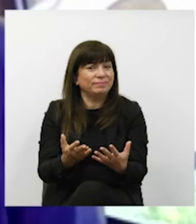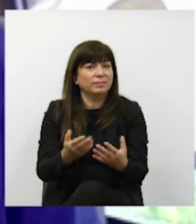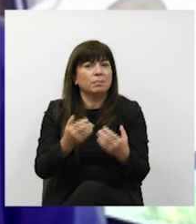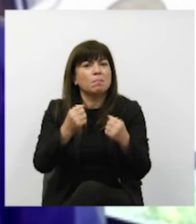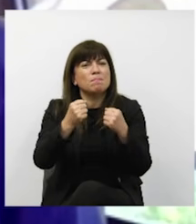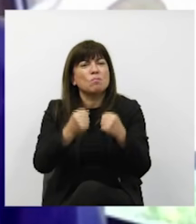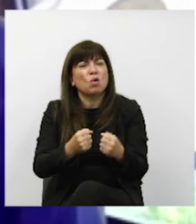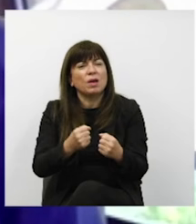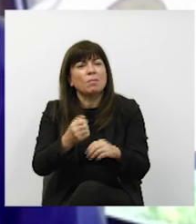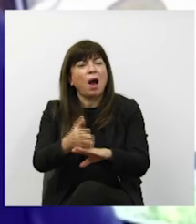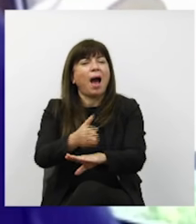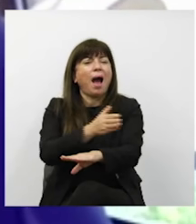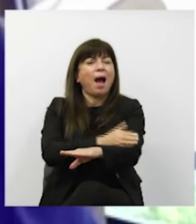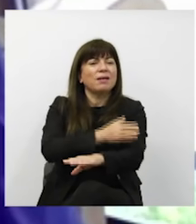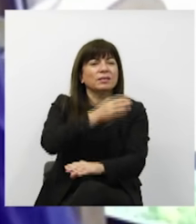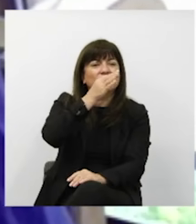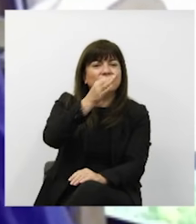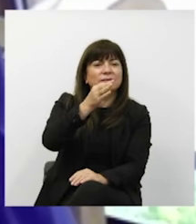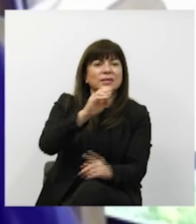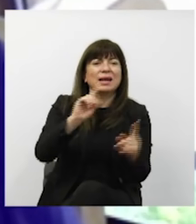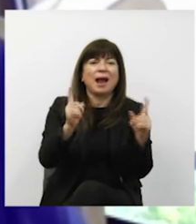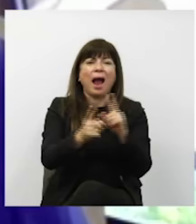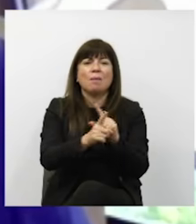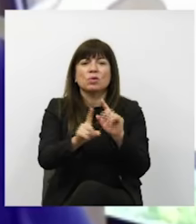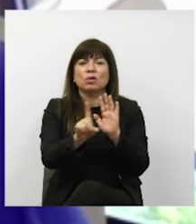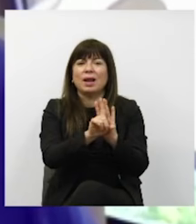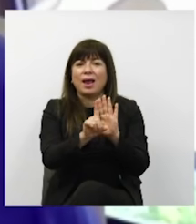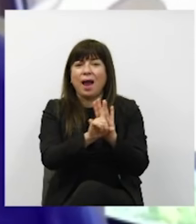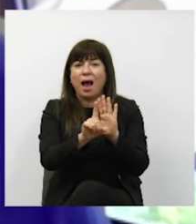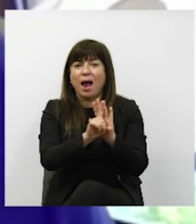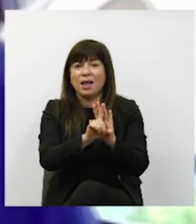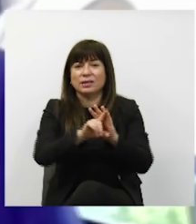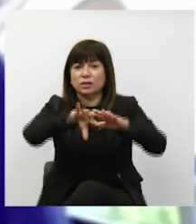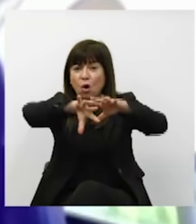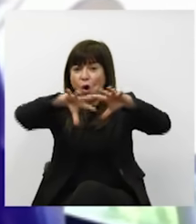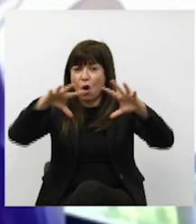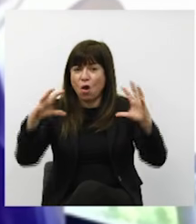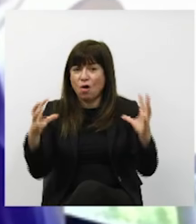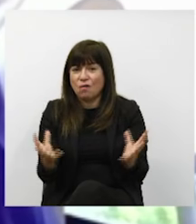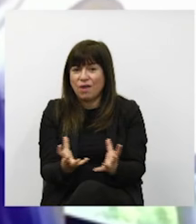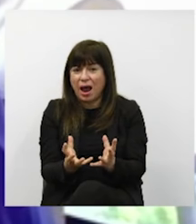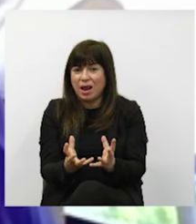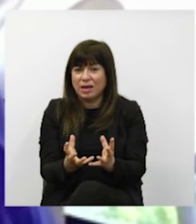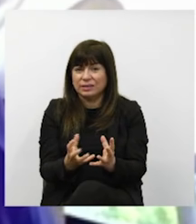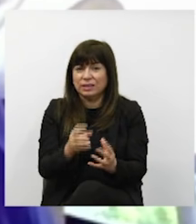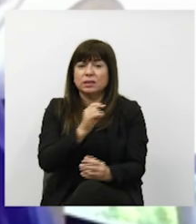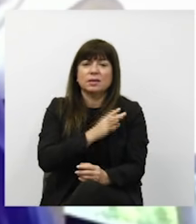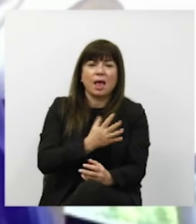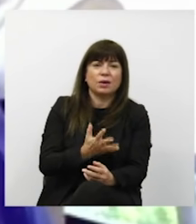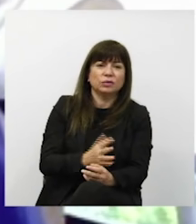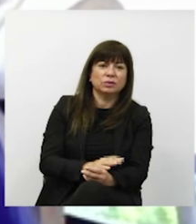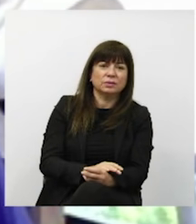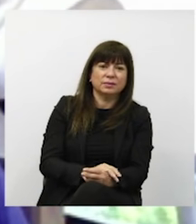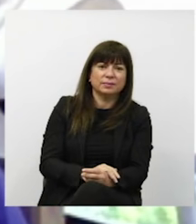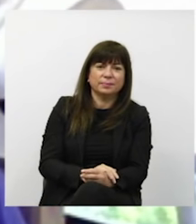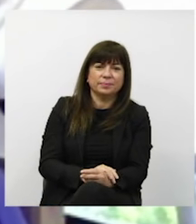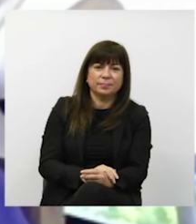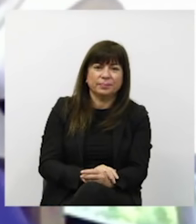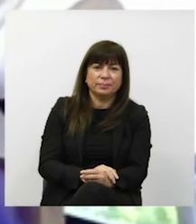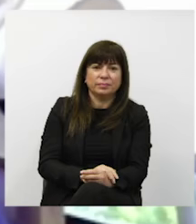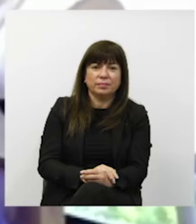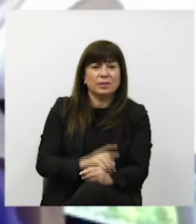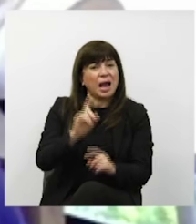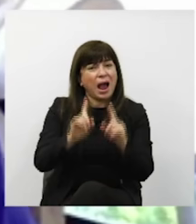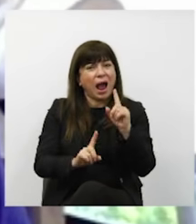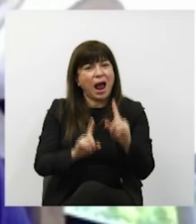¿Qué podemos prever que va a ocurrir con los cambios políticos a nivel global y chileno?